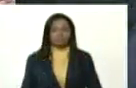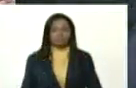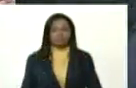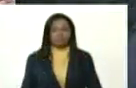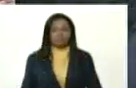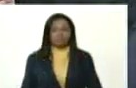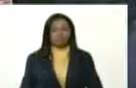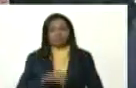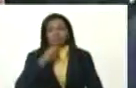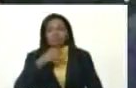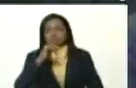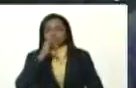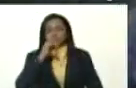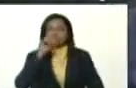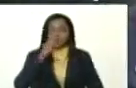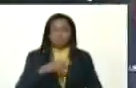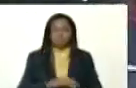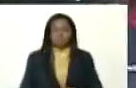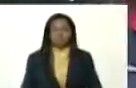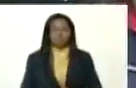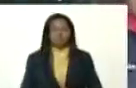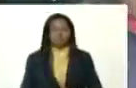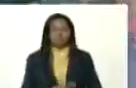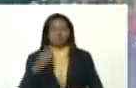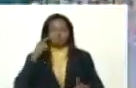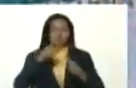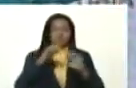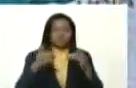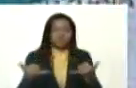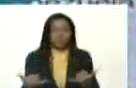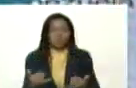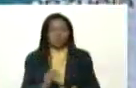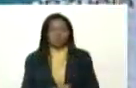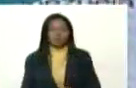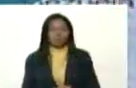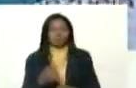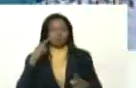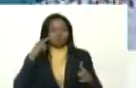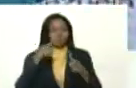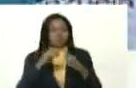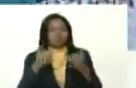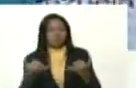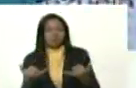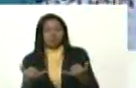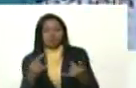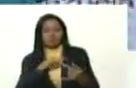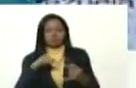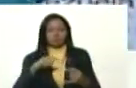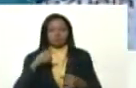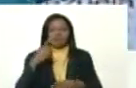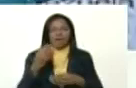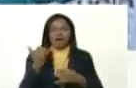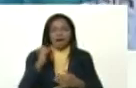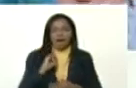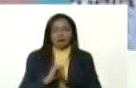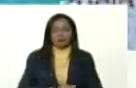tengo una buena noticia, me está llegando en este momento. Ya es definitivo que llegamos. ¿Cuándo sería?